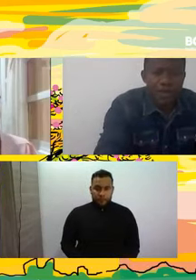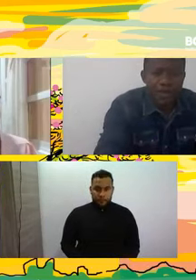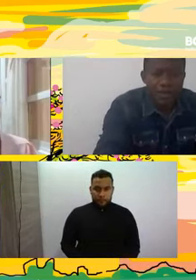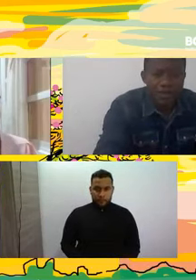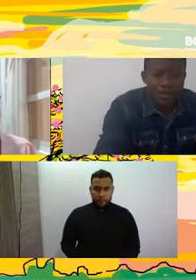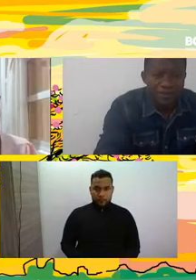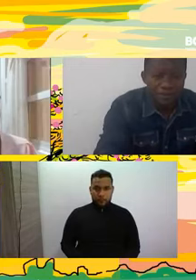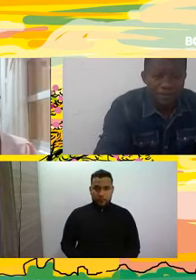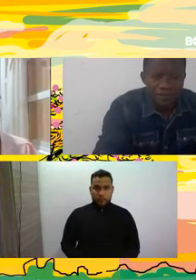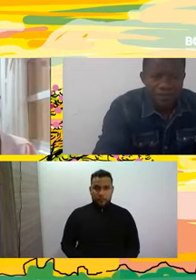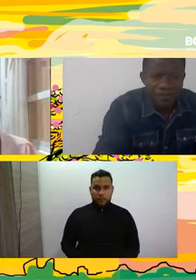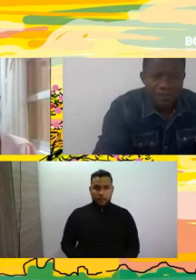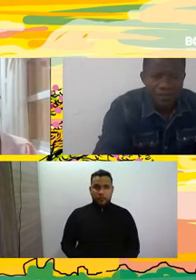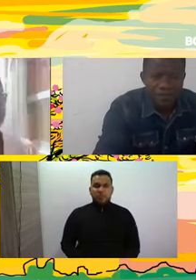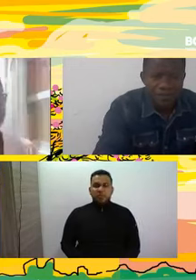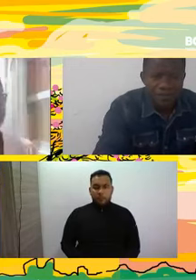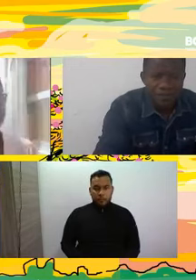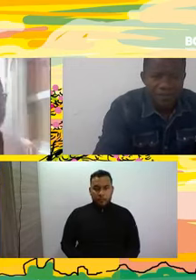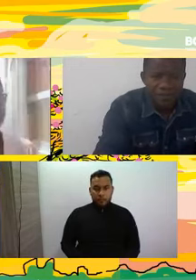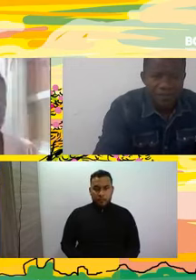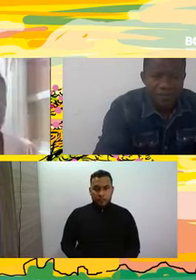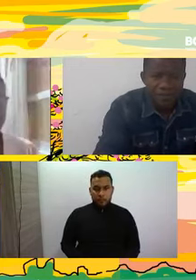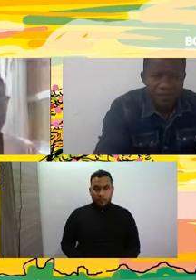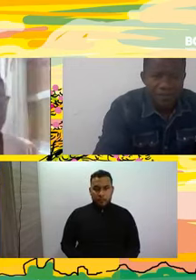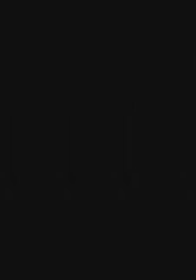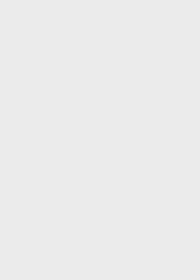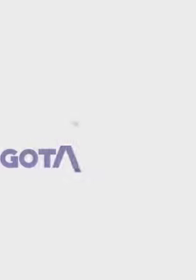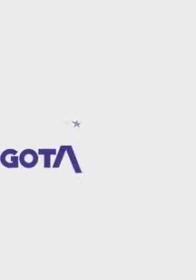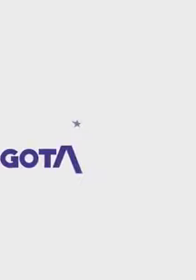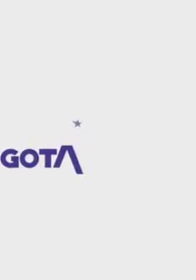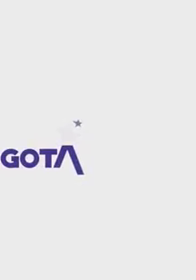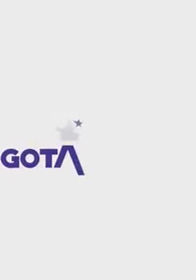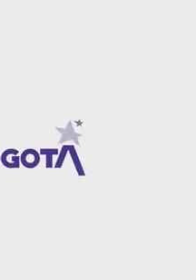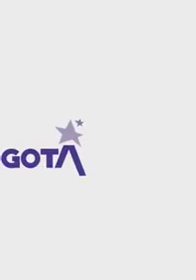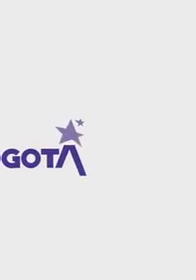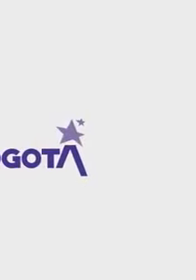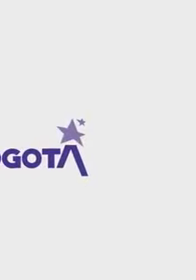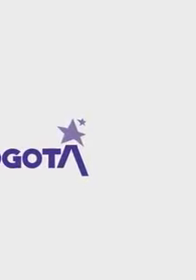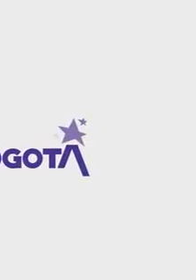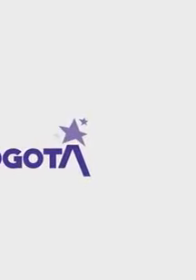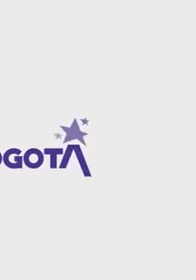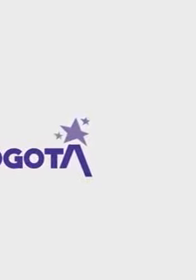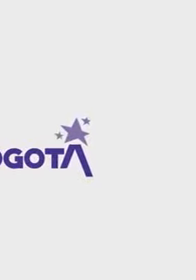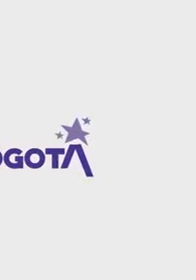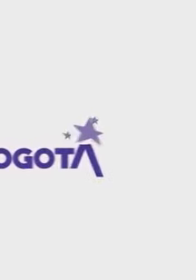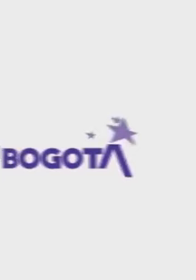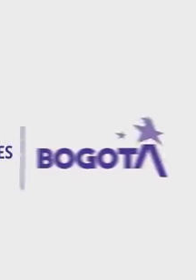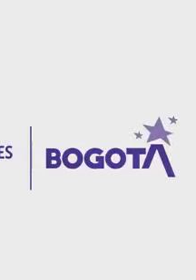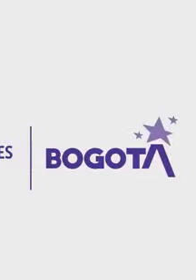Ataúto Vega, Magente. Auto de Garre, Auriel.